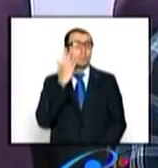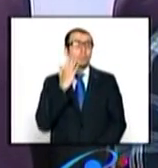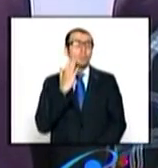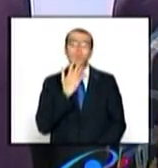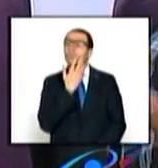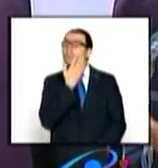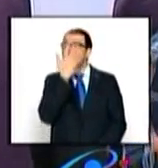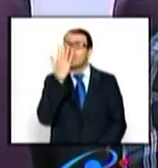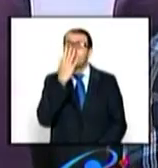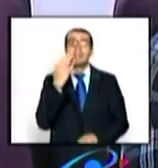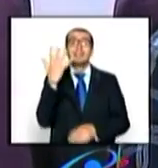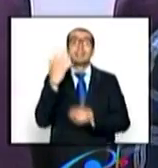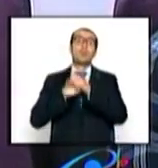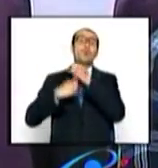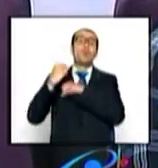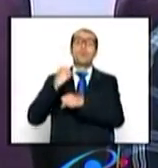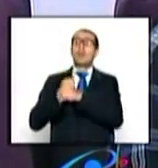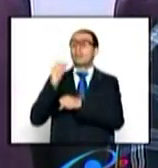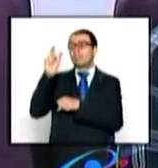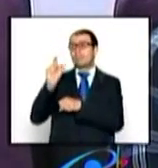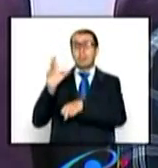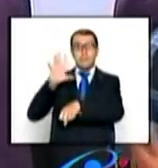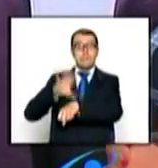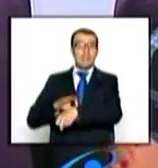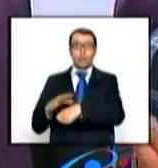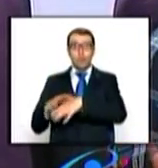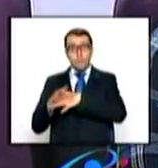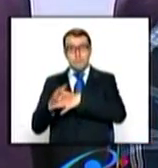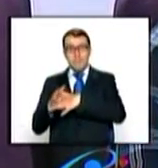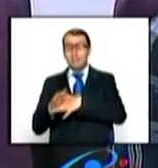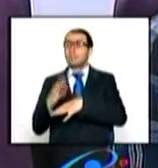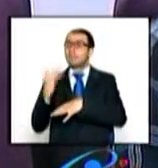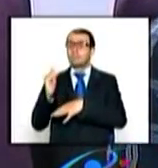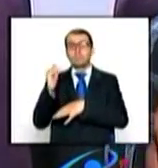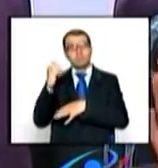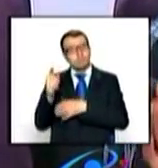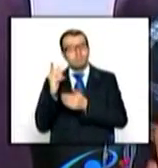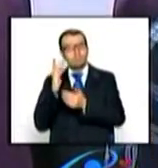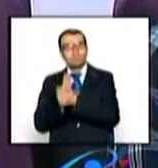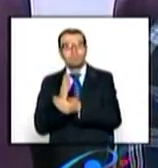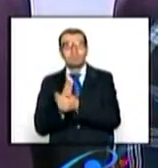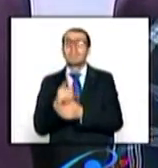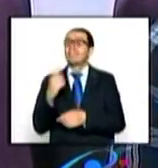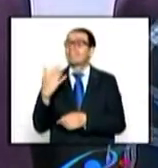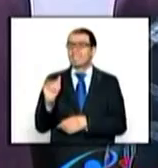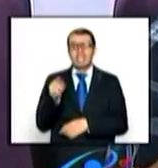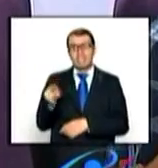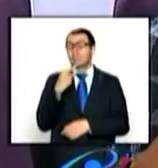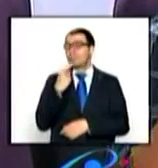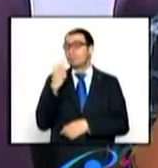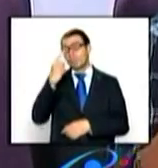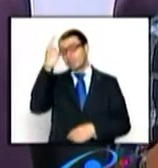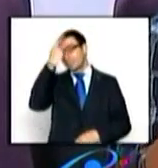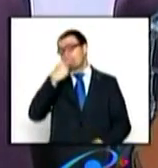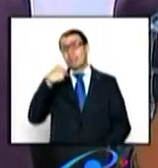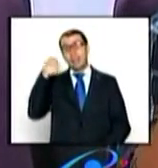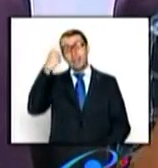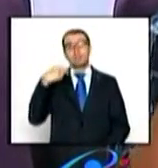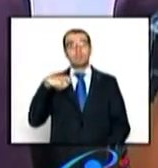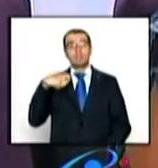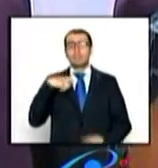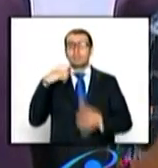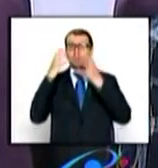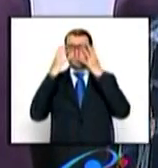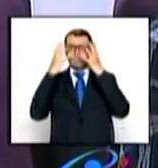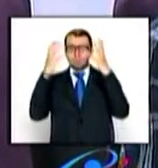consultando con todos los dermatólogos a nivel nacional y prácticamente, como dice el doctor Rojas, ya lo han dicho, no, usted tiene que vivir así con su cara, una cara totalmente inflamada,